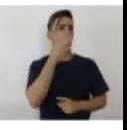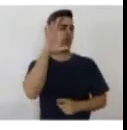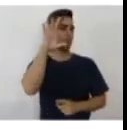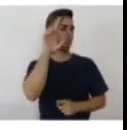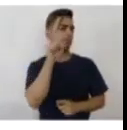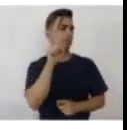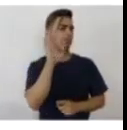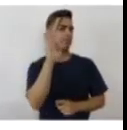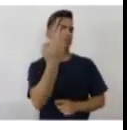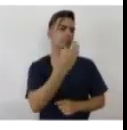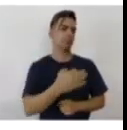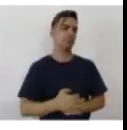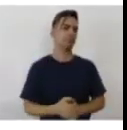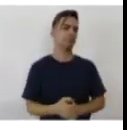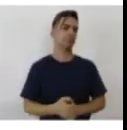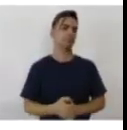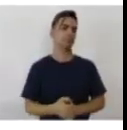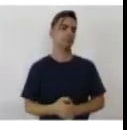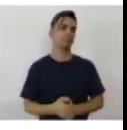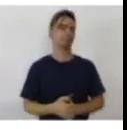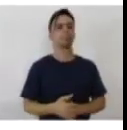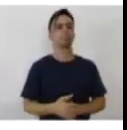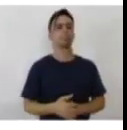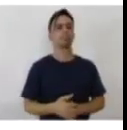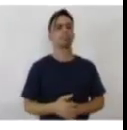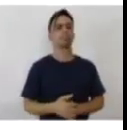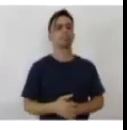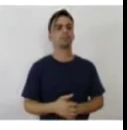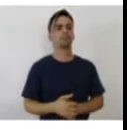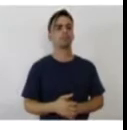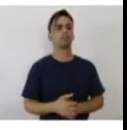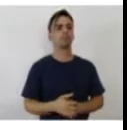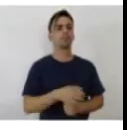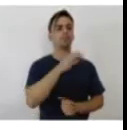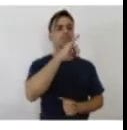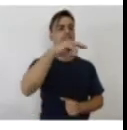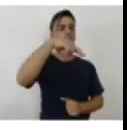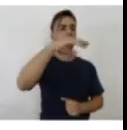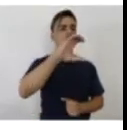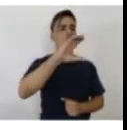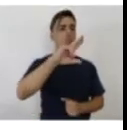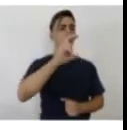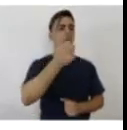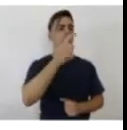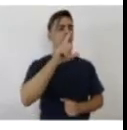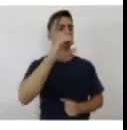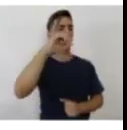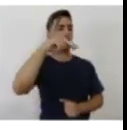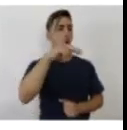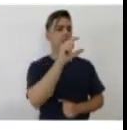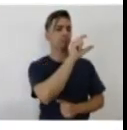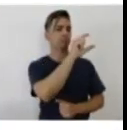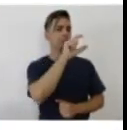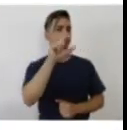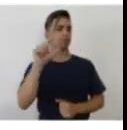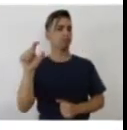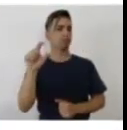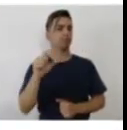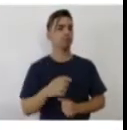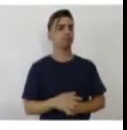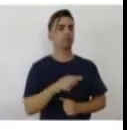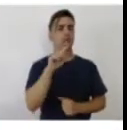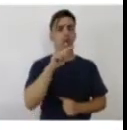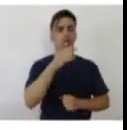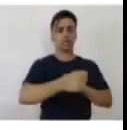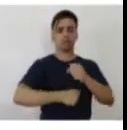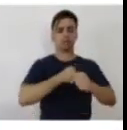que ustedes comprenden perfectamente. El primero es una inecuación lineal en la cual